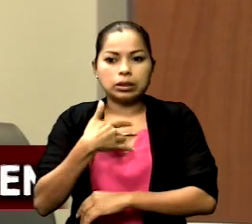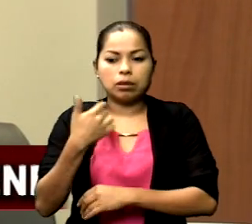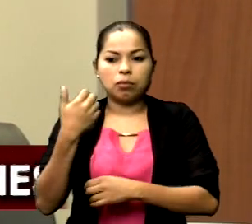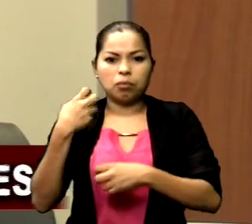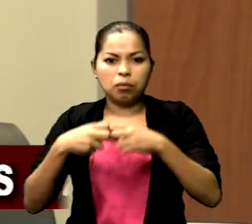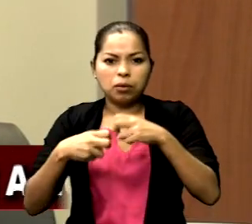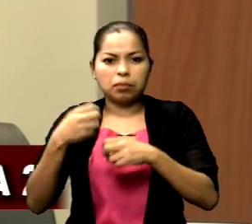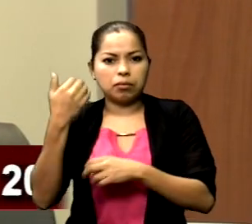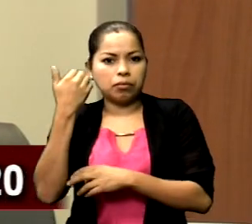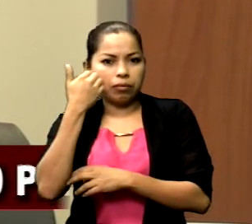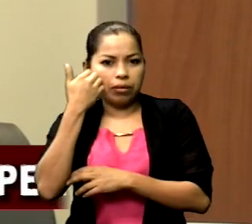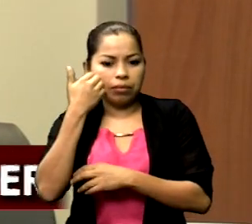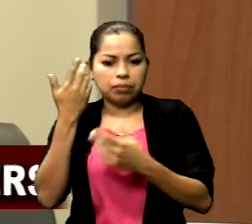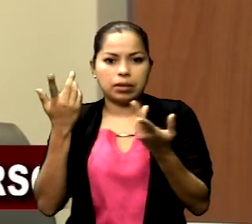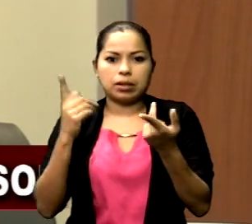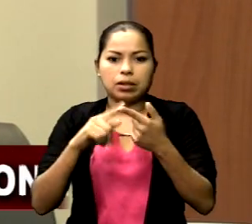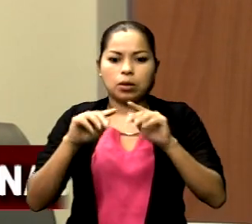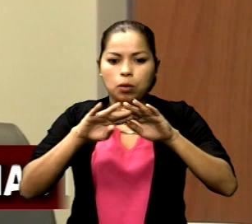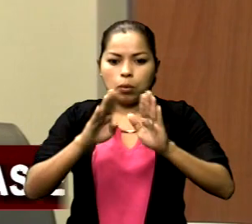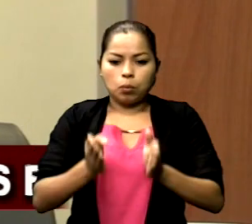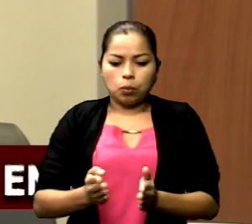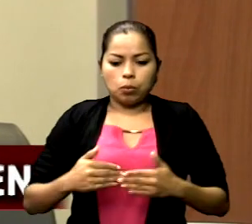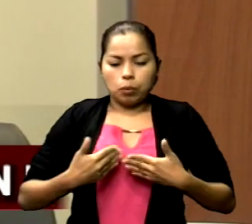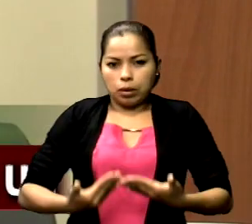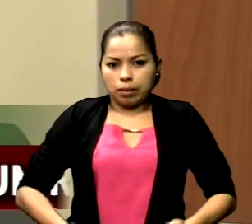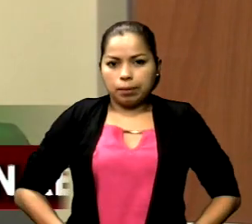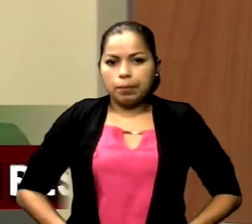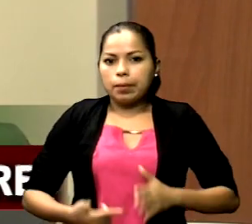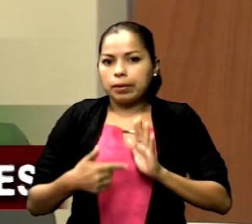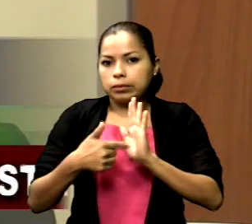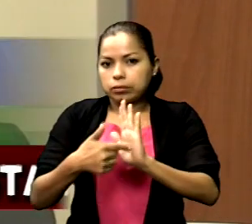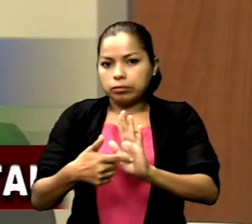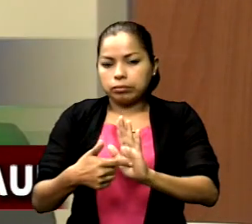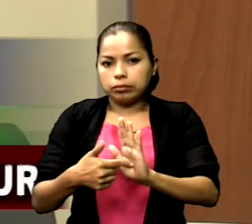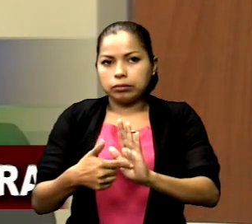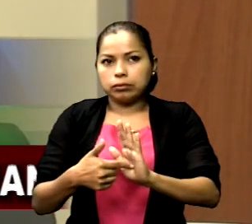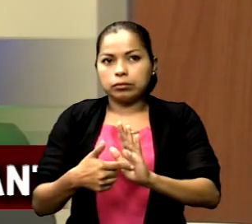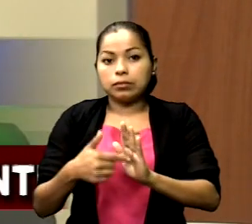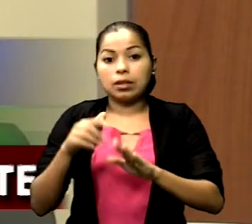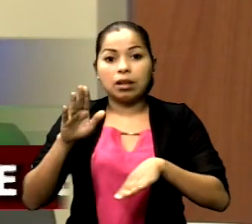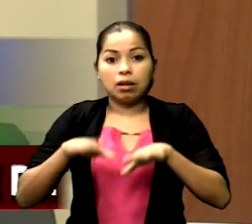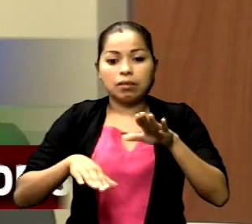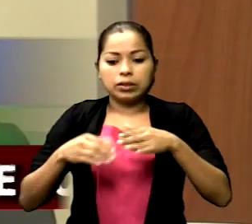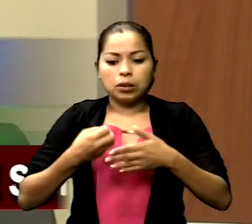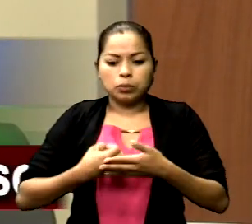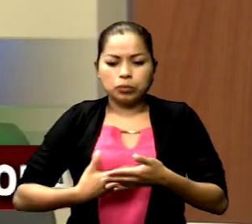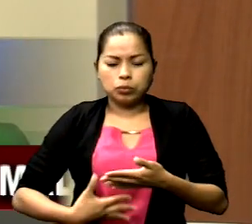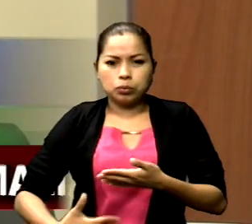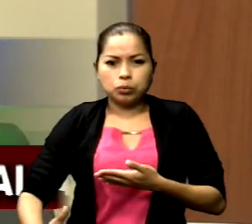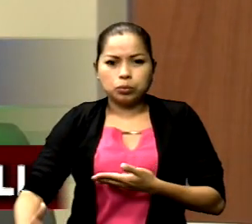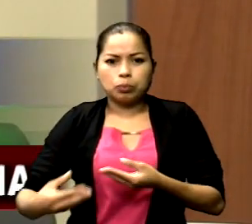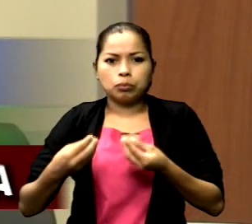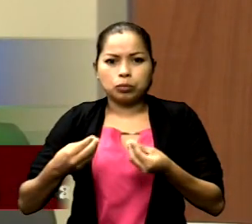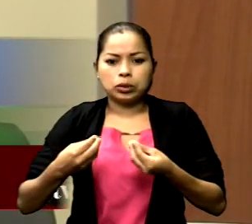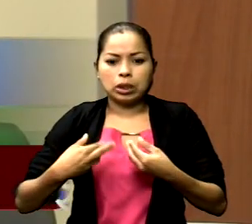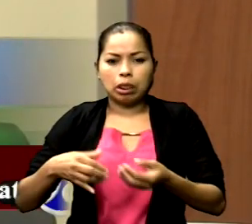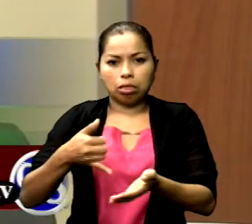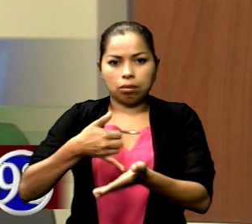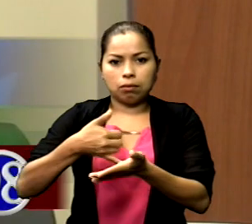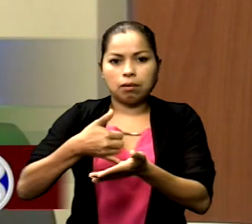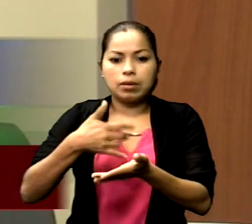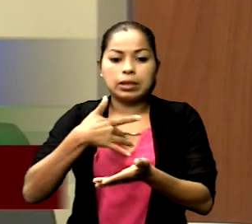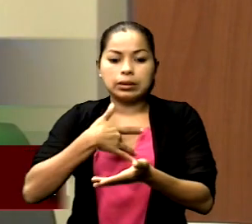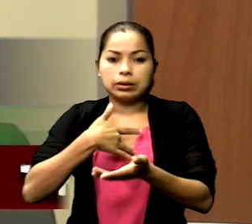caso, para las embarazadas, por ejemplo, que por el embarazo, por el parto,